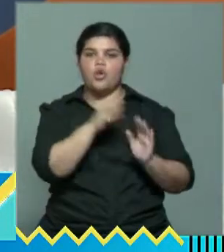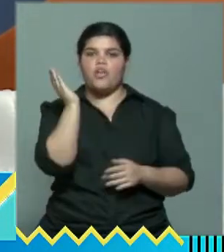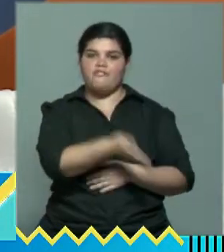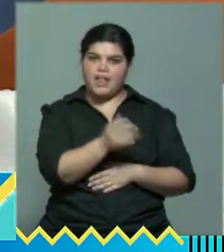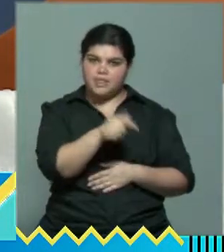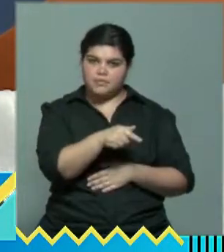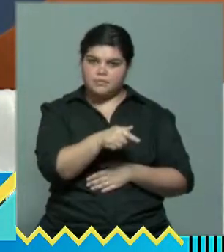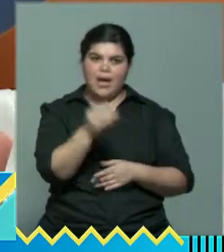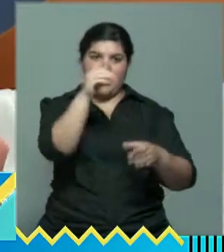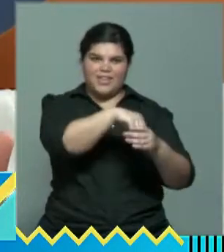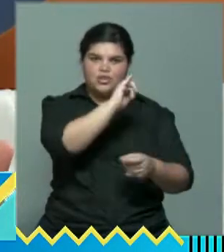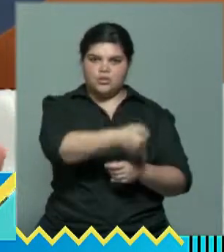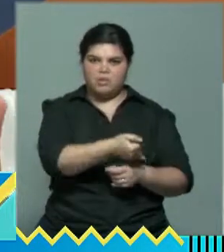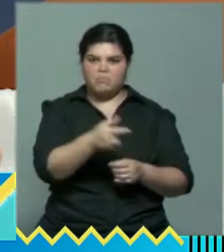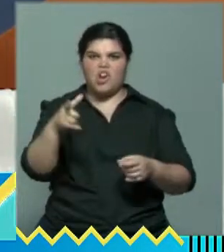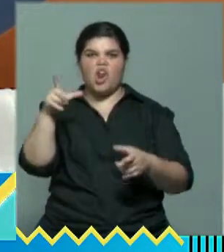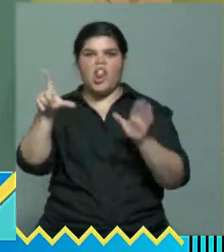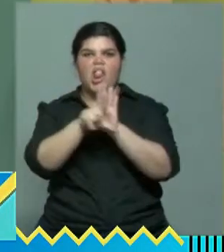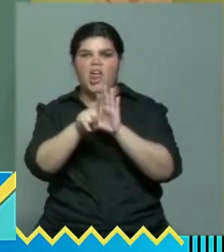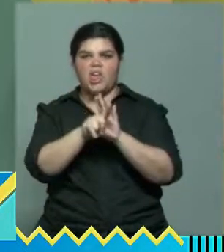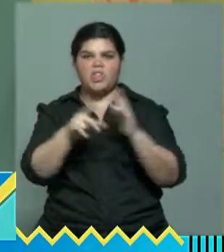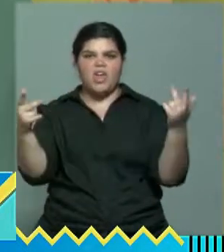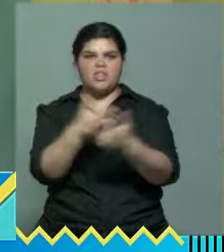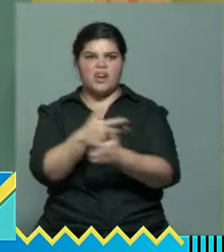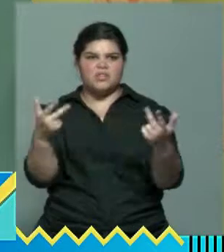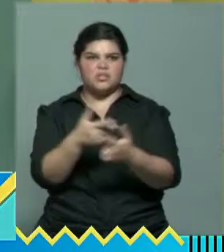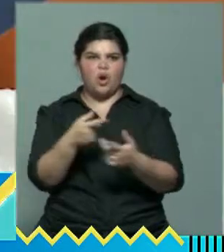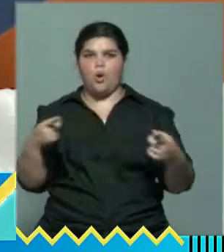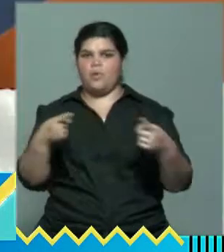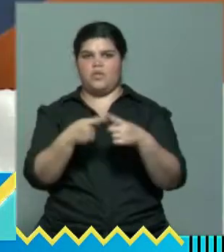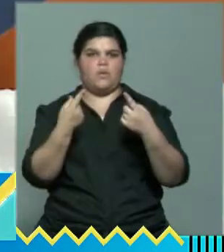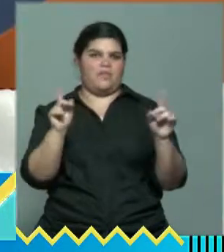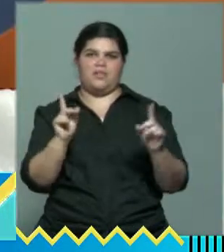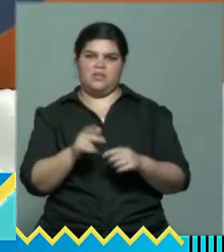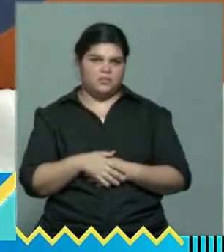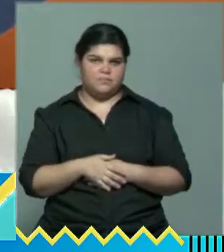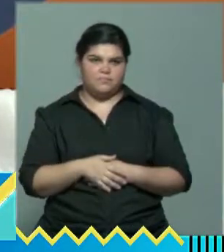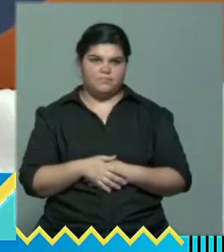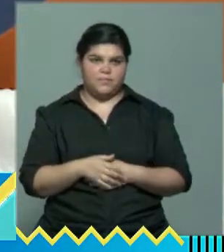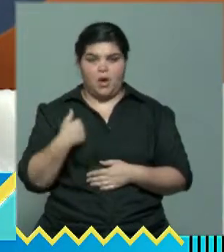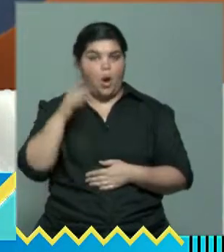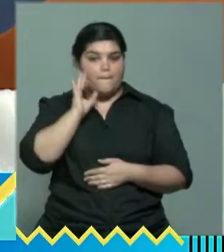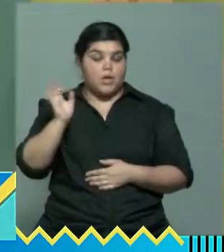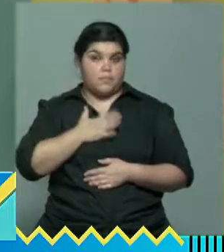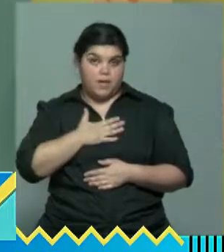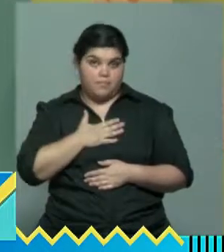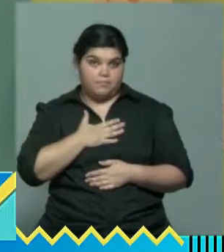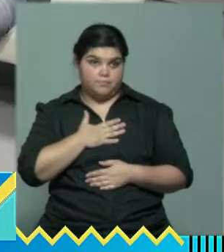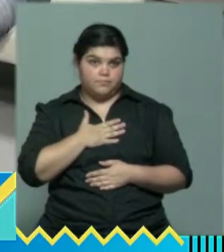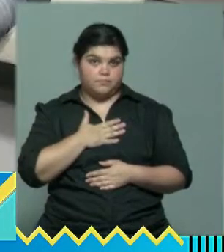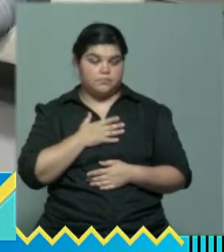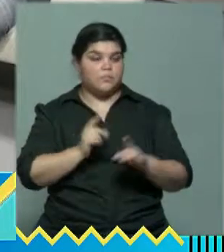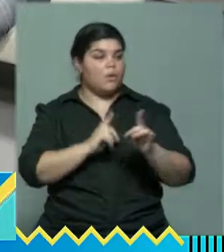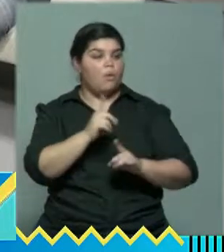tránsito tiene otra connotación y otros objetivos. Con respecto, eso es mi apreciación, digamos, con respecto al tema. ¿Cuál sería ¿no? el